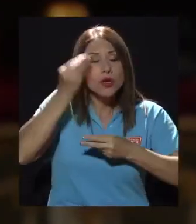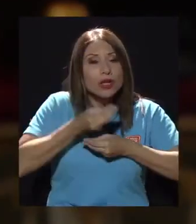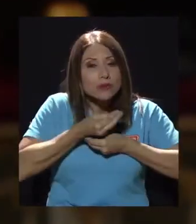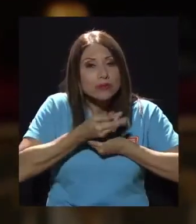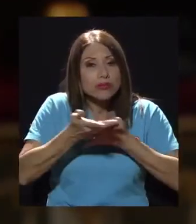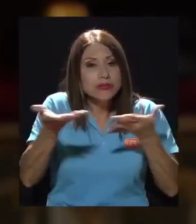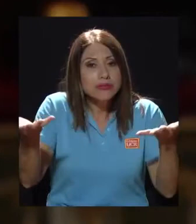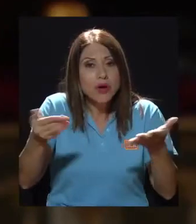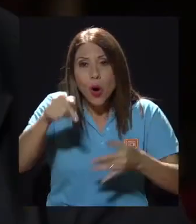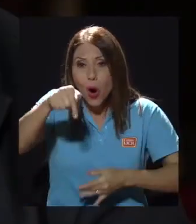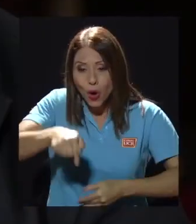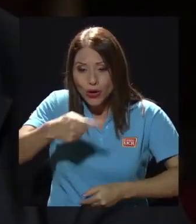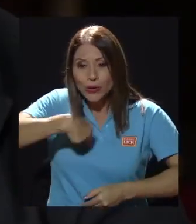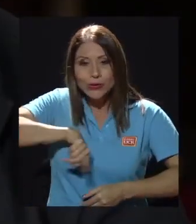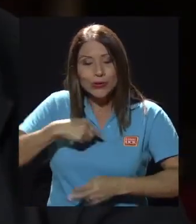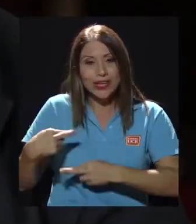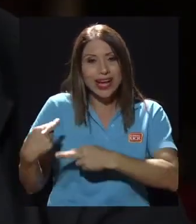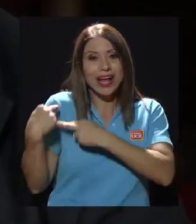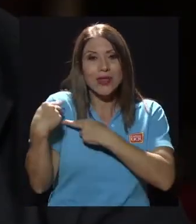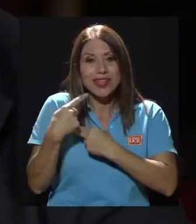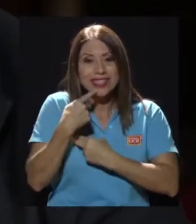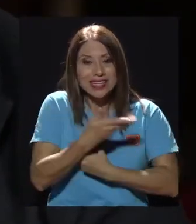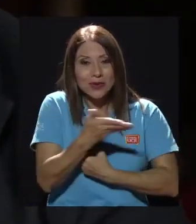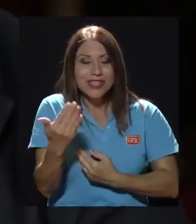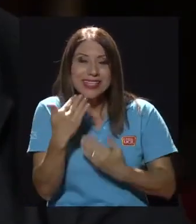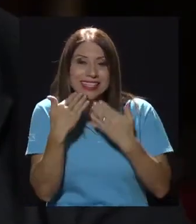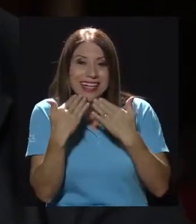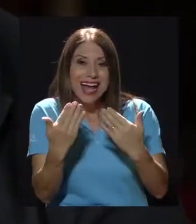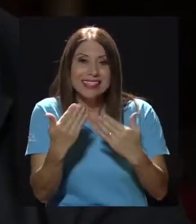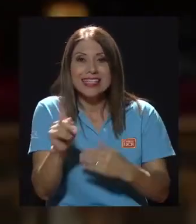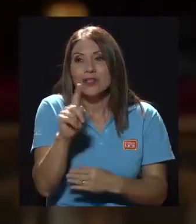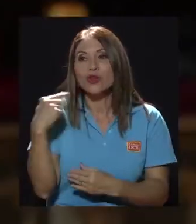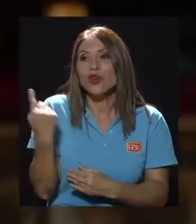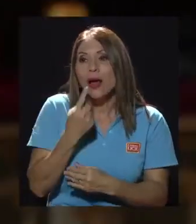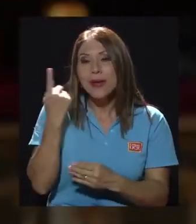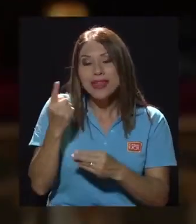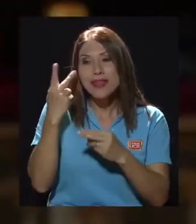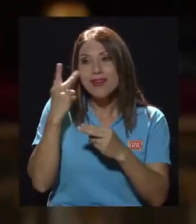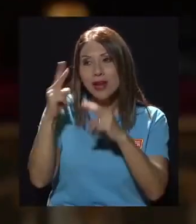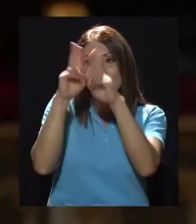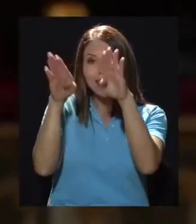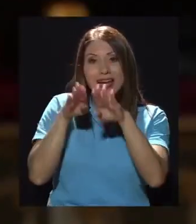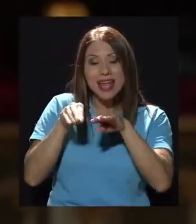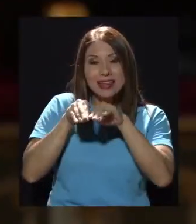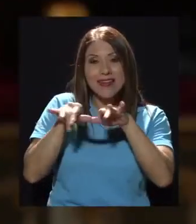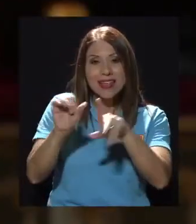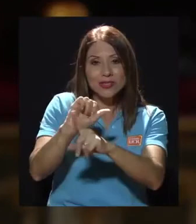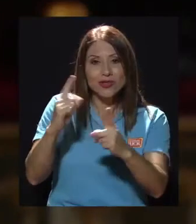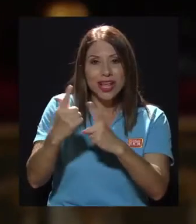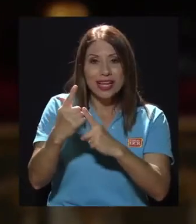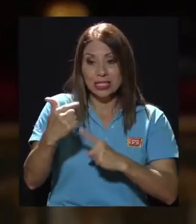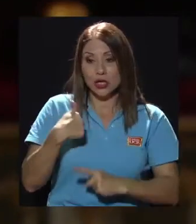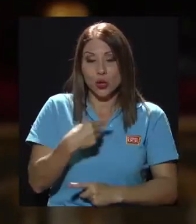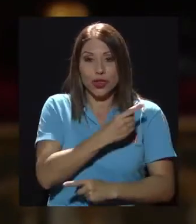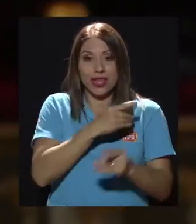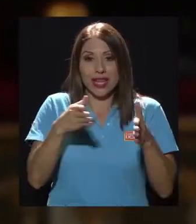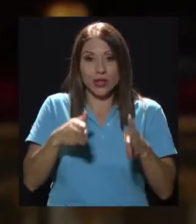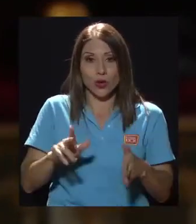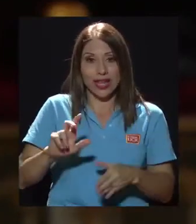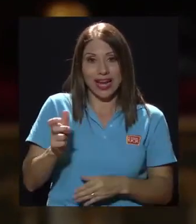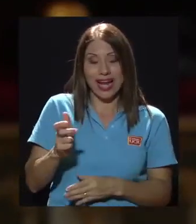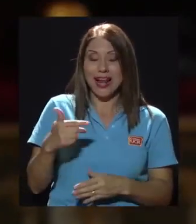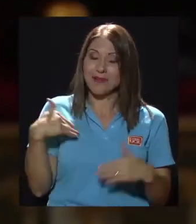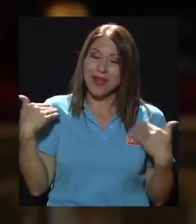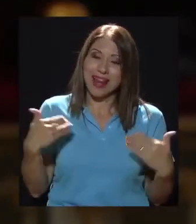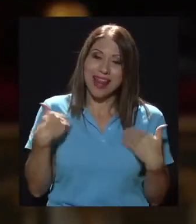ha encargado de decirles a ustedes verdaderamente gracias, no quedarse en la publicación de redes sociales nada más. Y me alegra mucho, como director del canal,